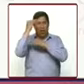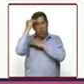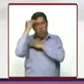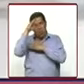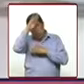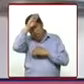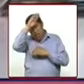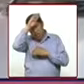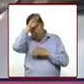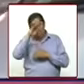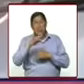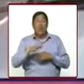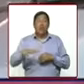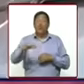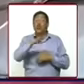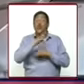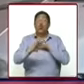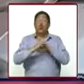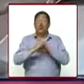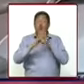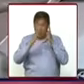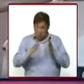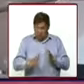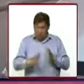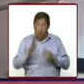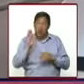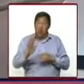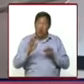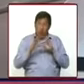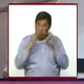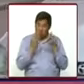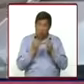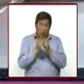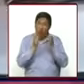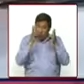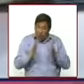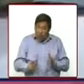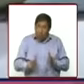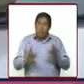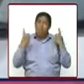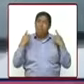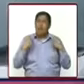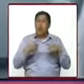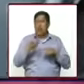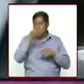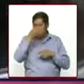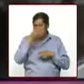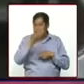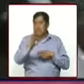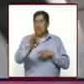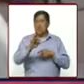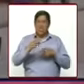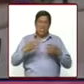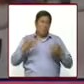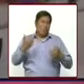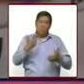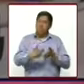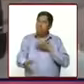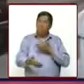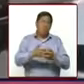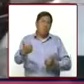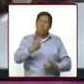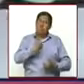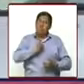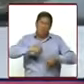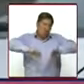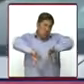Bolivia. Sectores del transporte anuncian que sus familiares y colegas saldrán en estos días a desbloquear, esto para